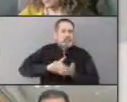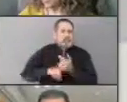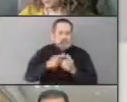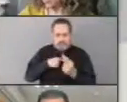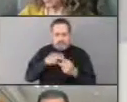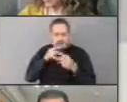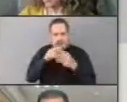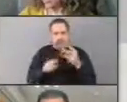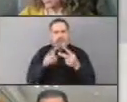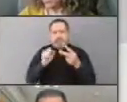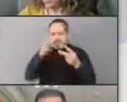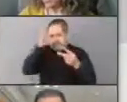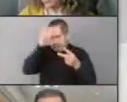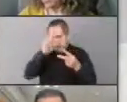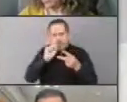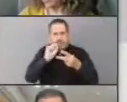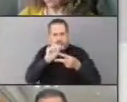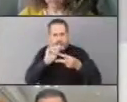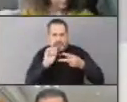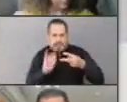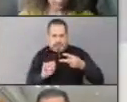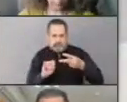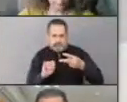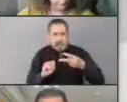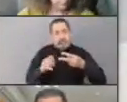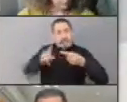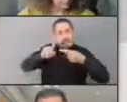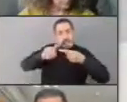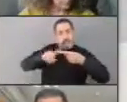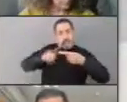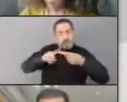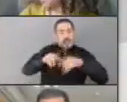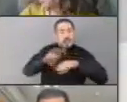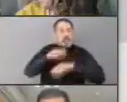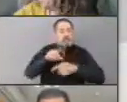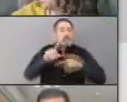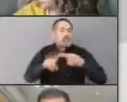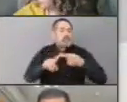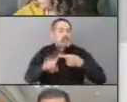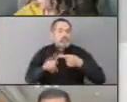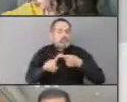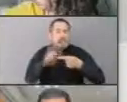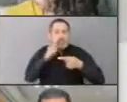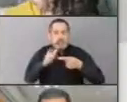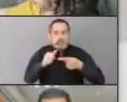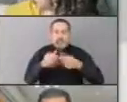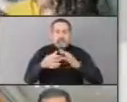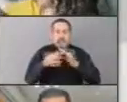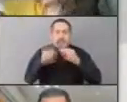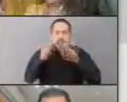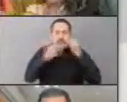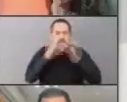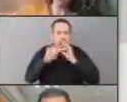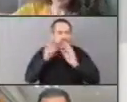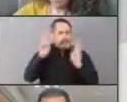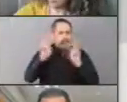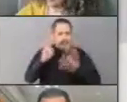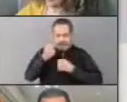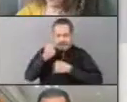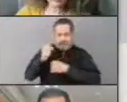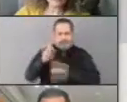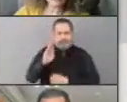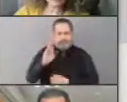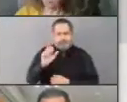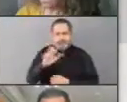con ambas consultas y que en el primer caso, en el asunto en donde analizamos el promocional que se llama Barredora, haré un